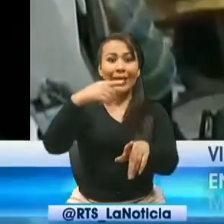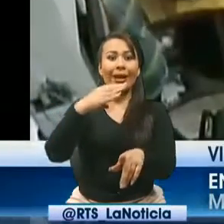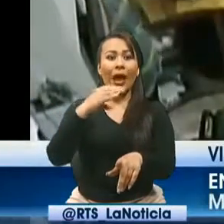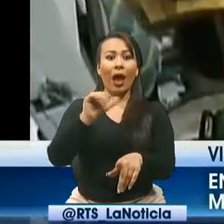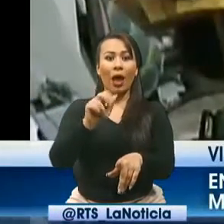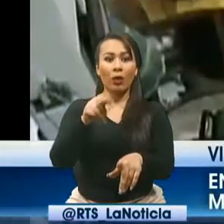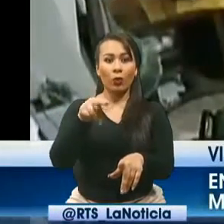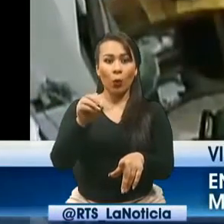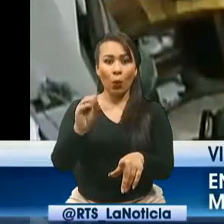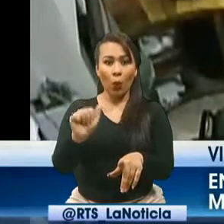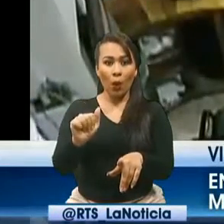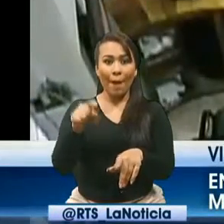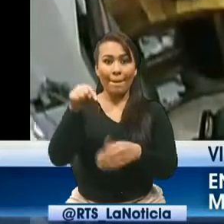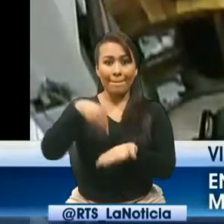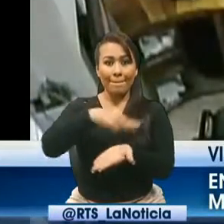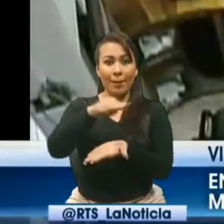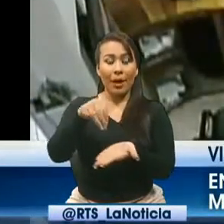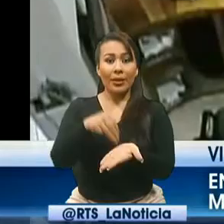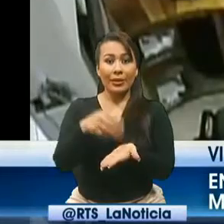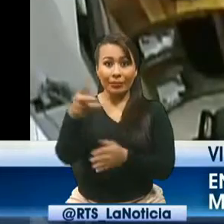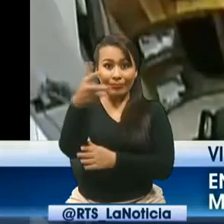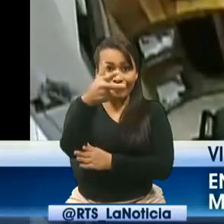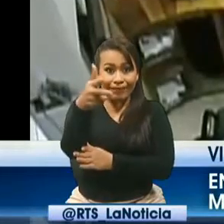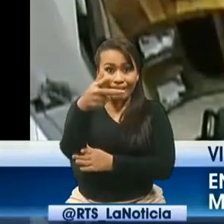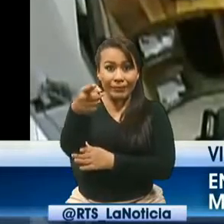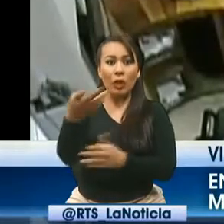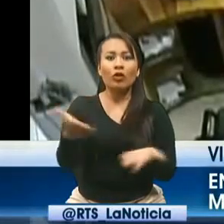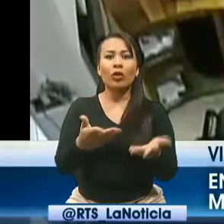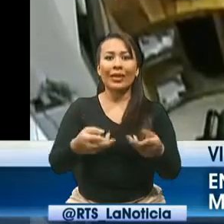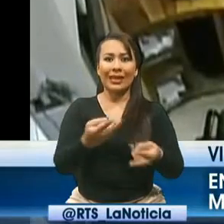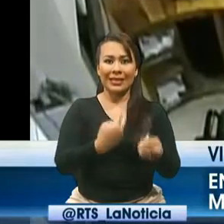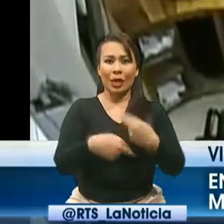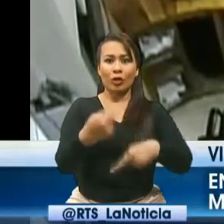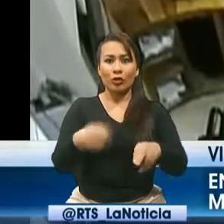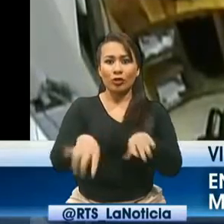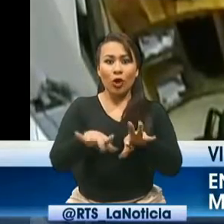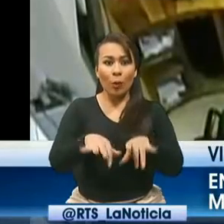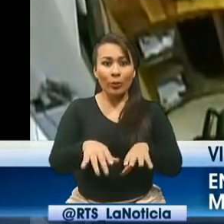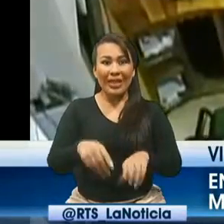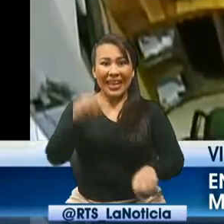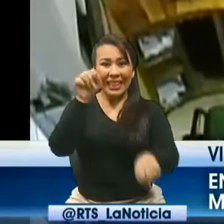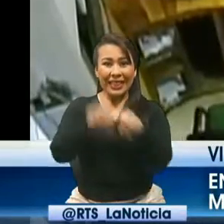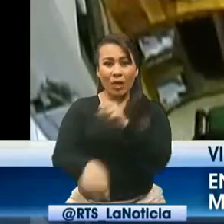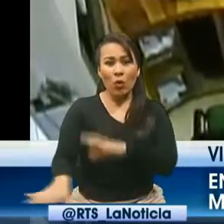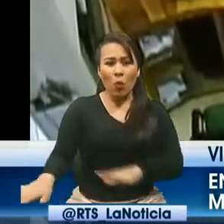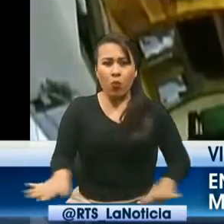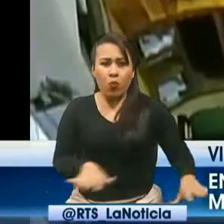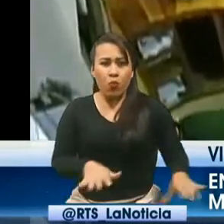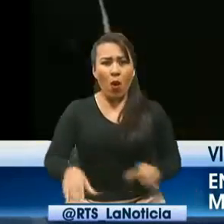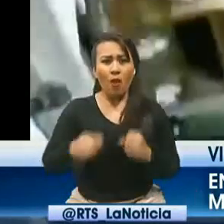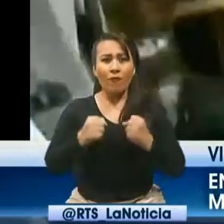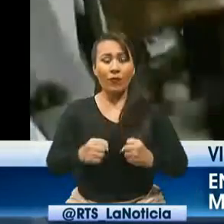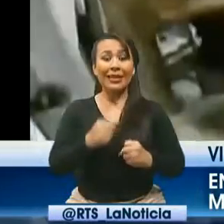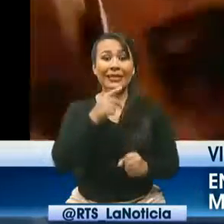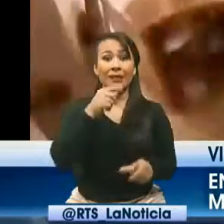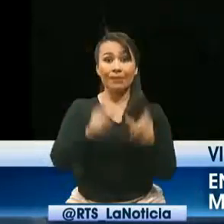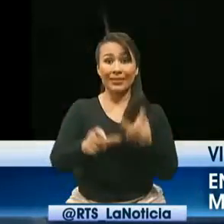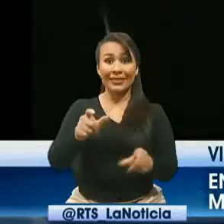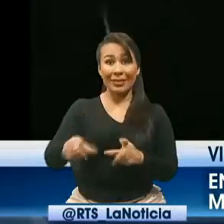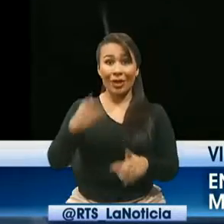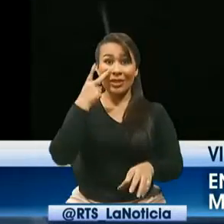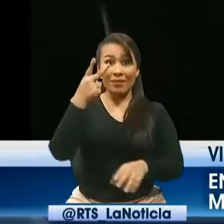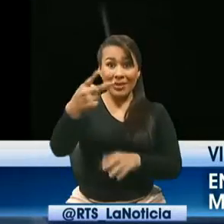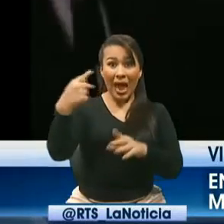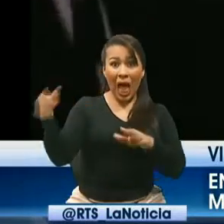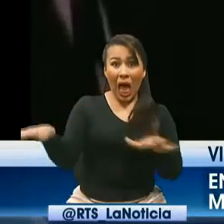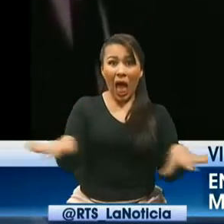Manabí. La cámara de seguridad instalada en un local de cyber captó los daños que generó el fuerte sismo. Clientes y el encargado que